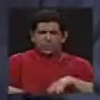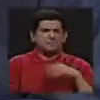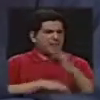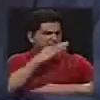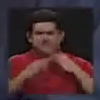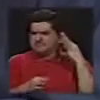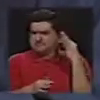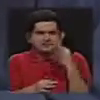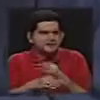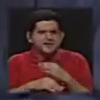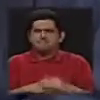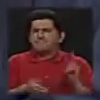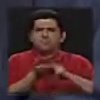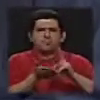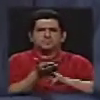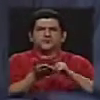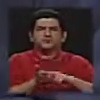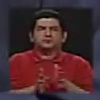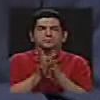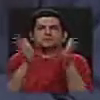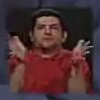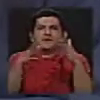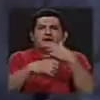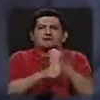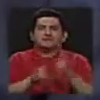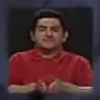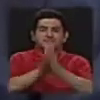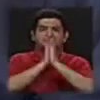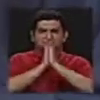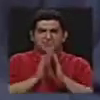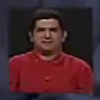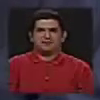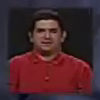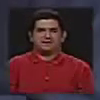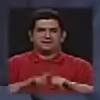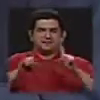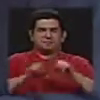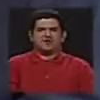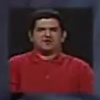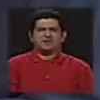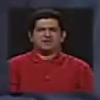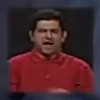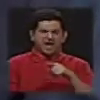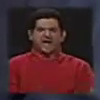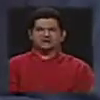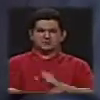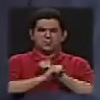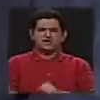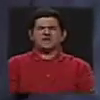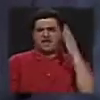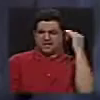tipo de contratación pública, se pide una serie de garantías de experiencia técnica,